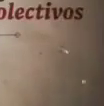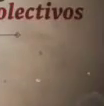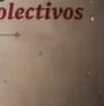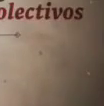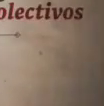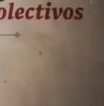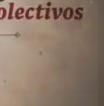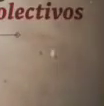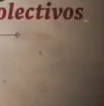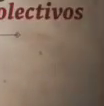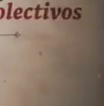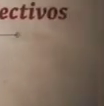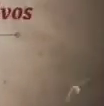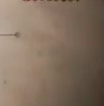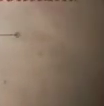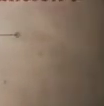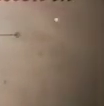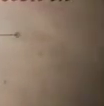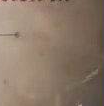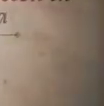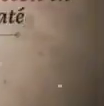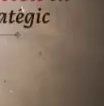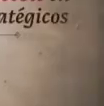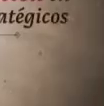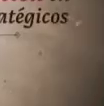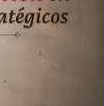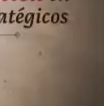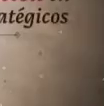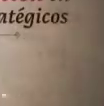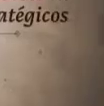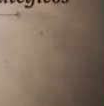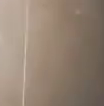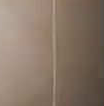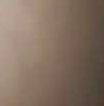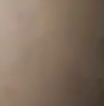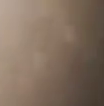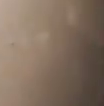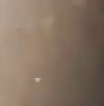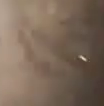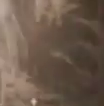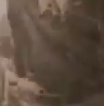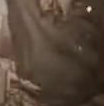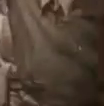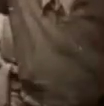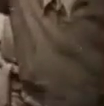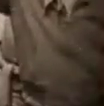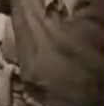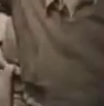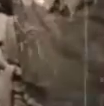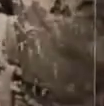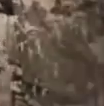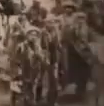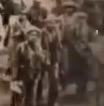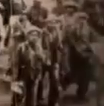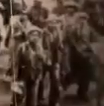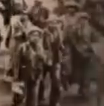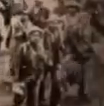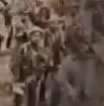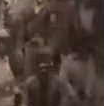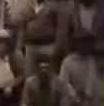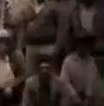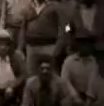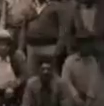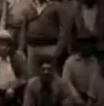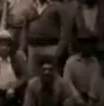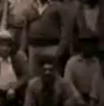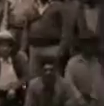negociar contratos colectivos y promovió la sindicalización en sectores estratégicos como el ferrocarrilero, minero y